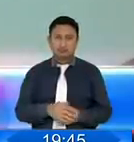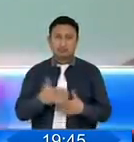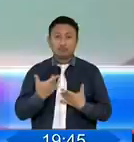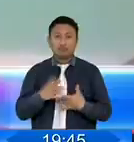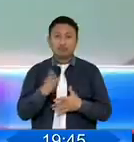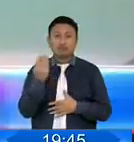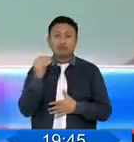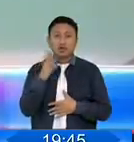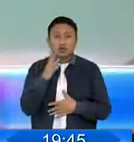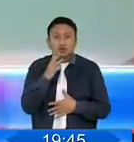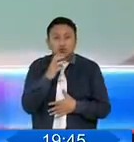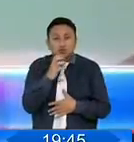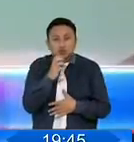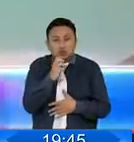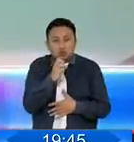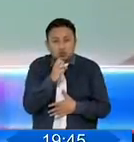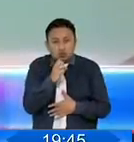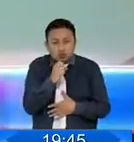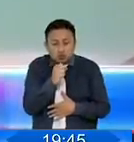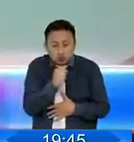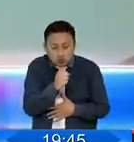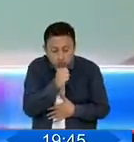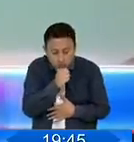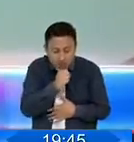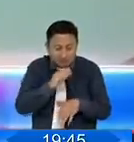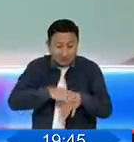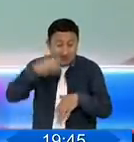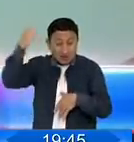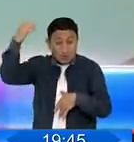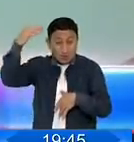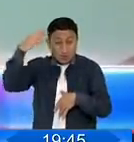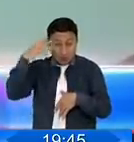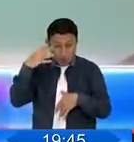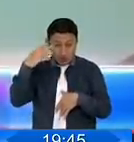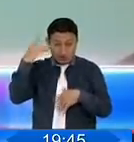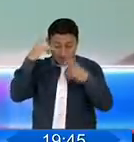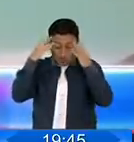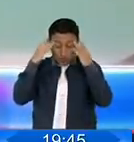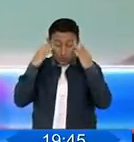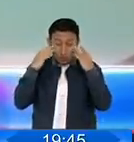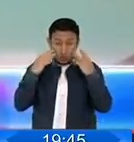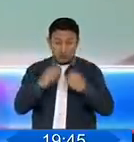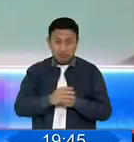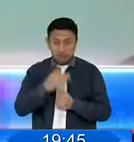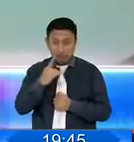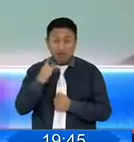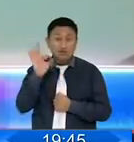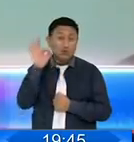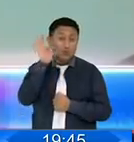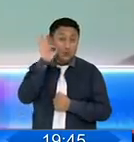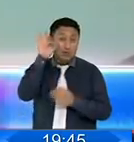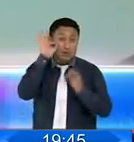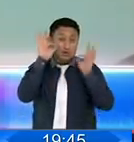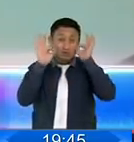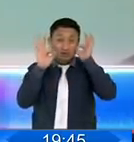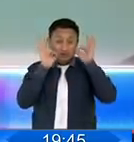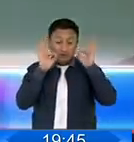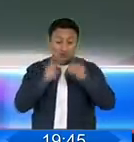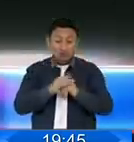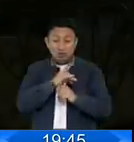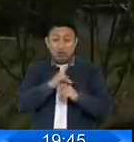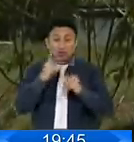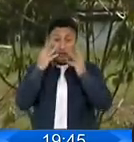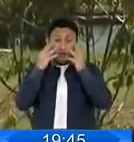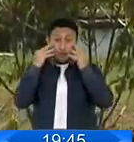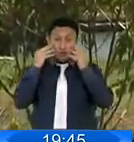la piel por la radiación solar acumulada, ve que hay manchas, ve que la piel ha perdido el nutre.